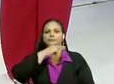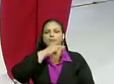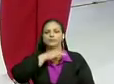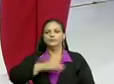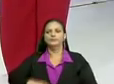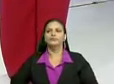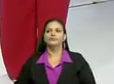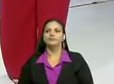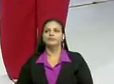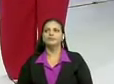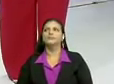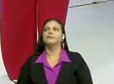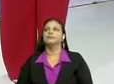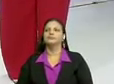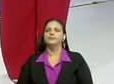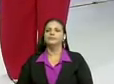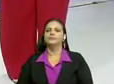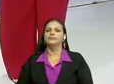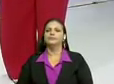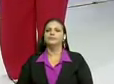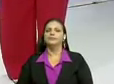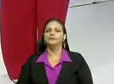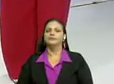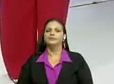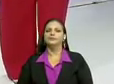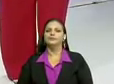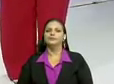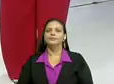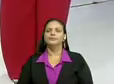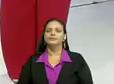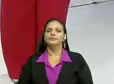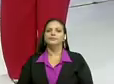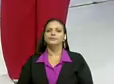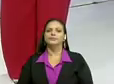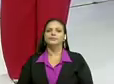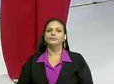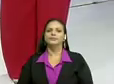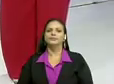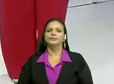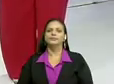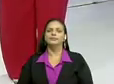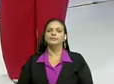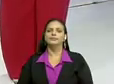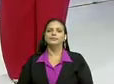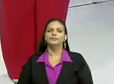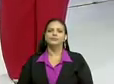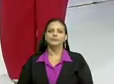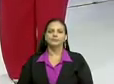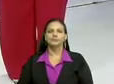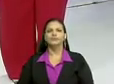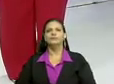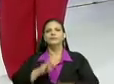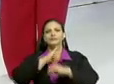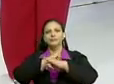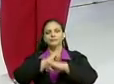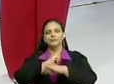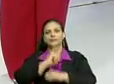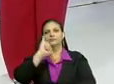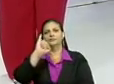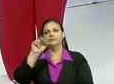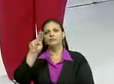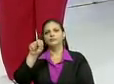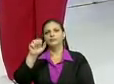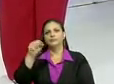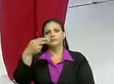litoral, a esa hermosa provincia, Manabí, el puerto pesquero de Manta, que de acuerdo a las predicciones del INAMI,